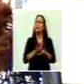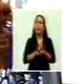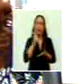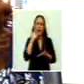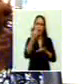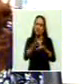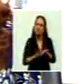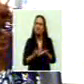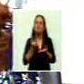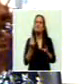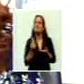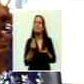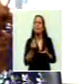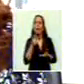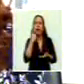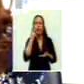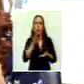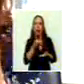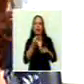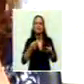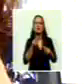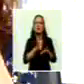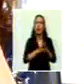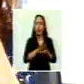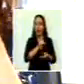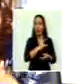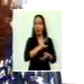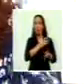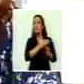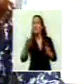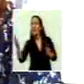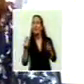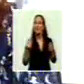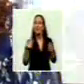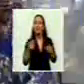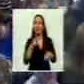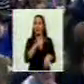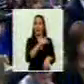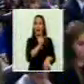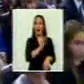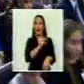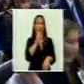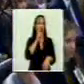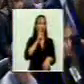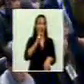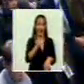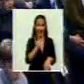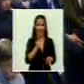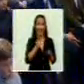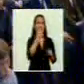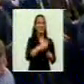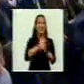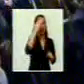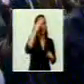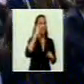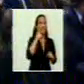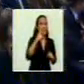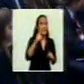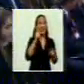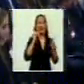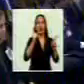sido la vida universitaria en estos años. En el año 2003 había 115.000 docentes